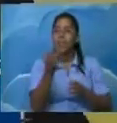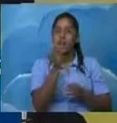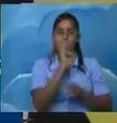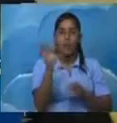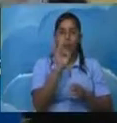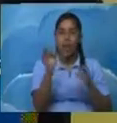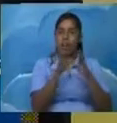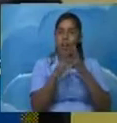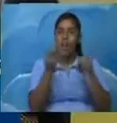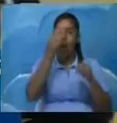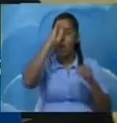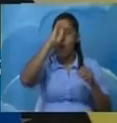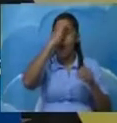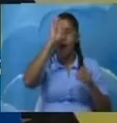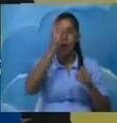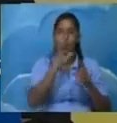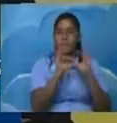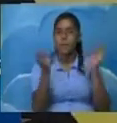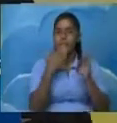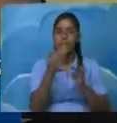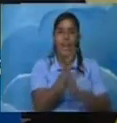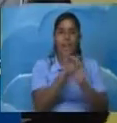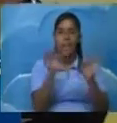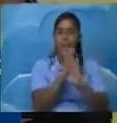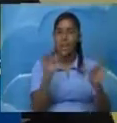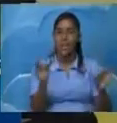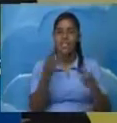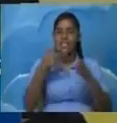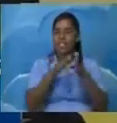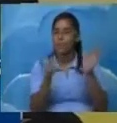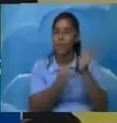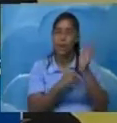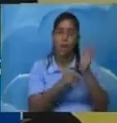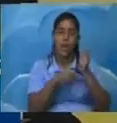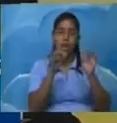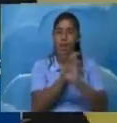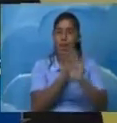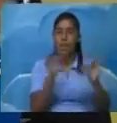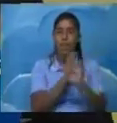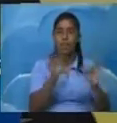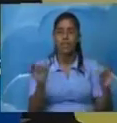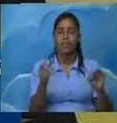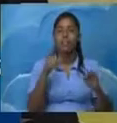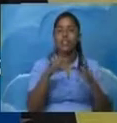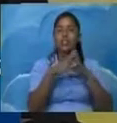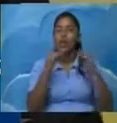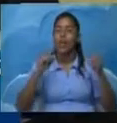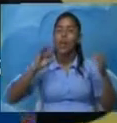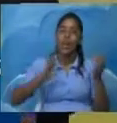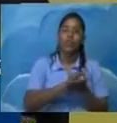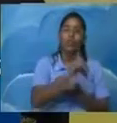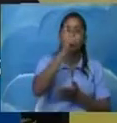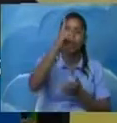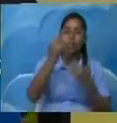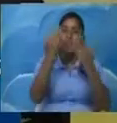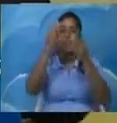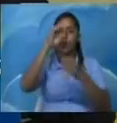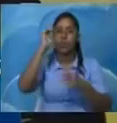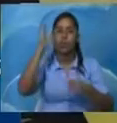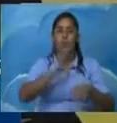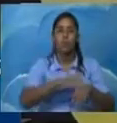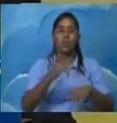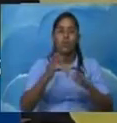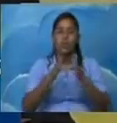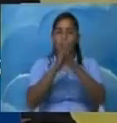medio al banco, sin pedirle nada a nadie, sin deberle nada a nadie, y toda la gloria se la damos a Dios, porque Amén.